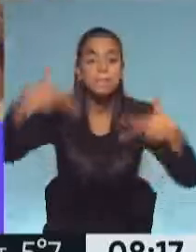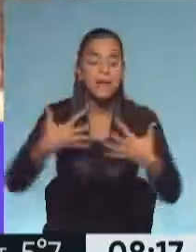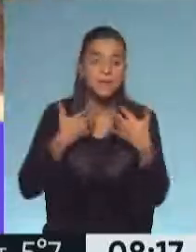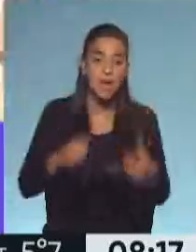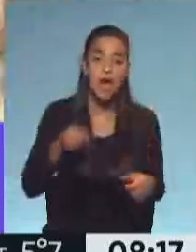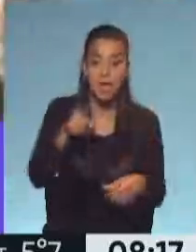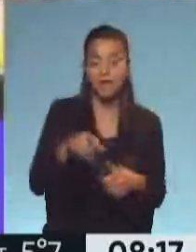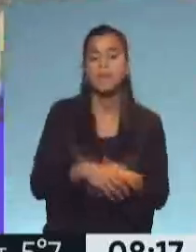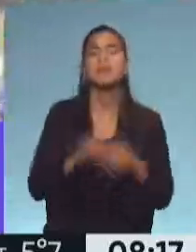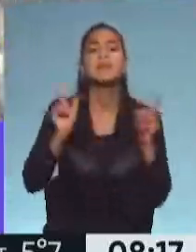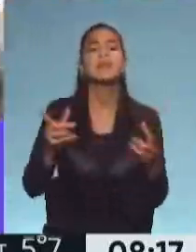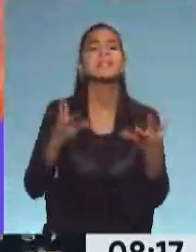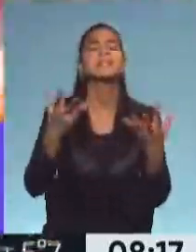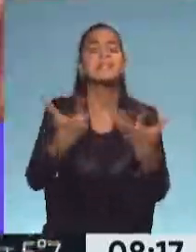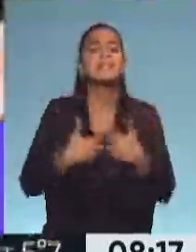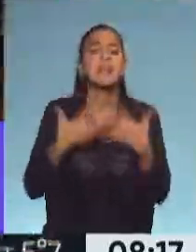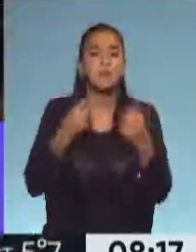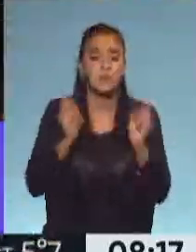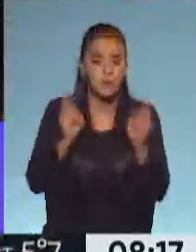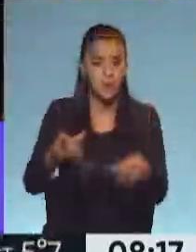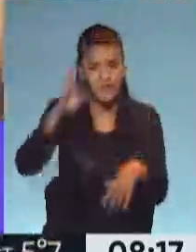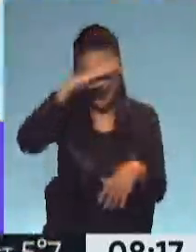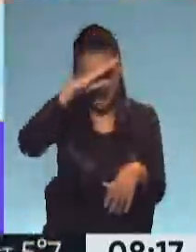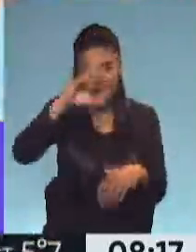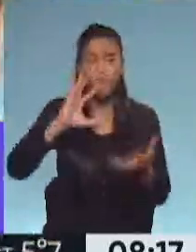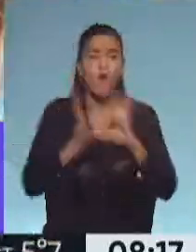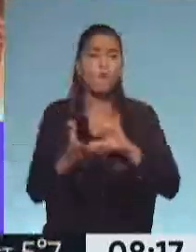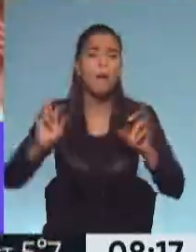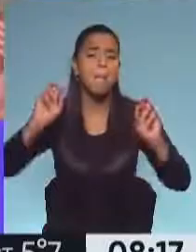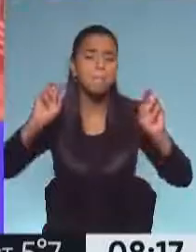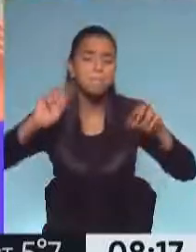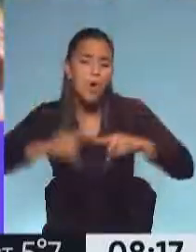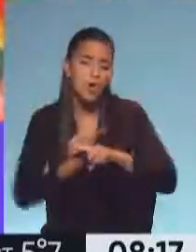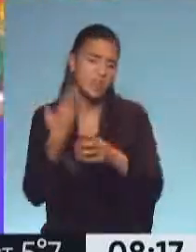Totalmente. Y no solo en el sistema de salud, ¿no? Claro. Trump tuvo una política muy